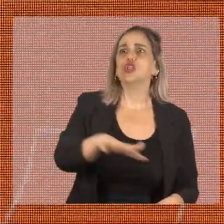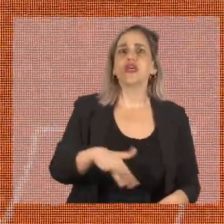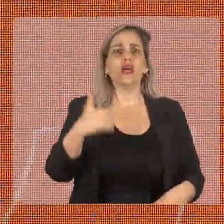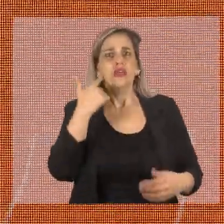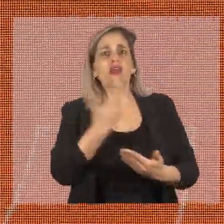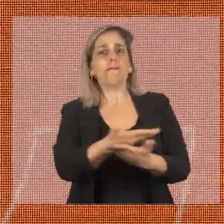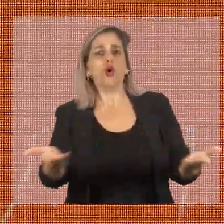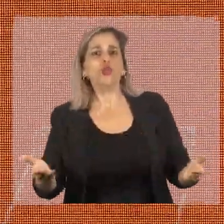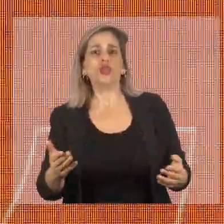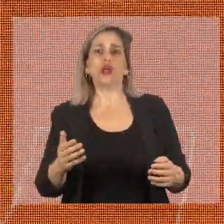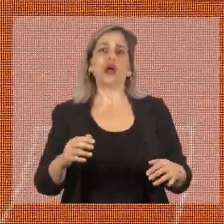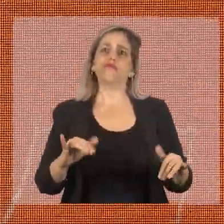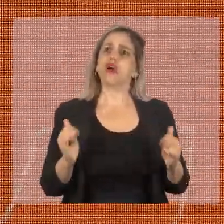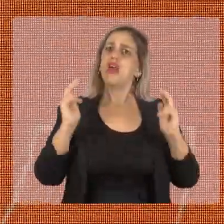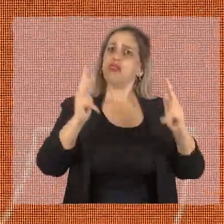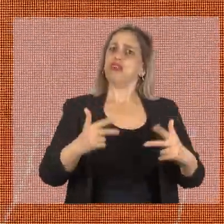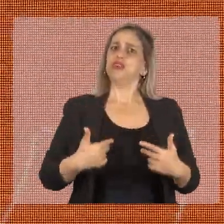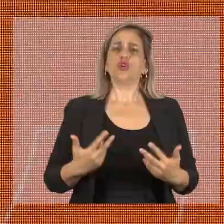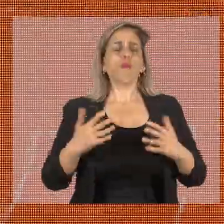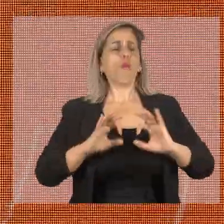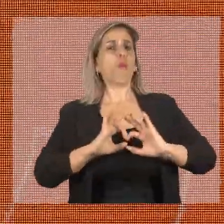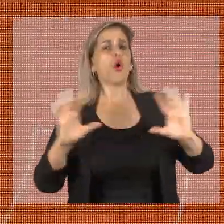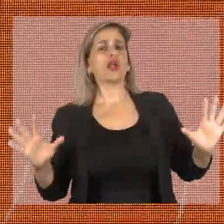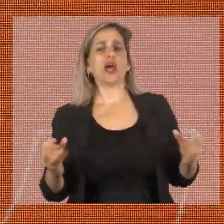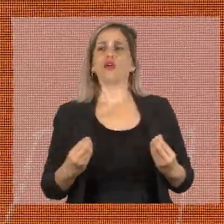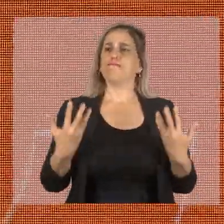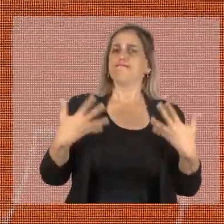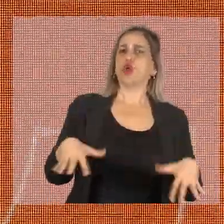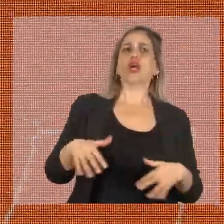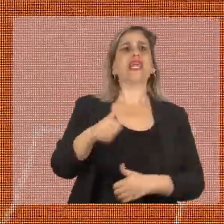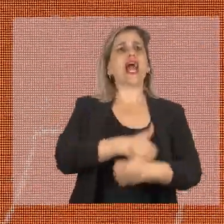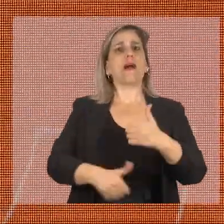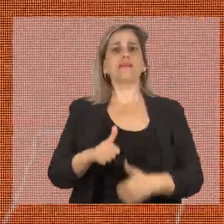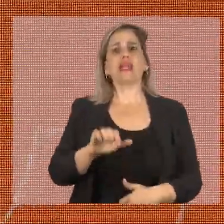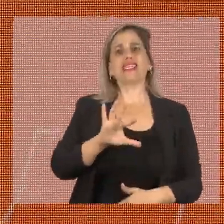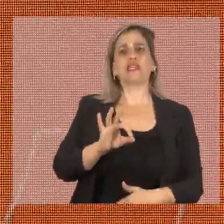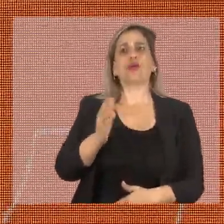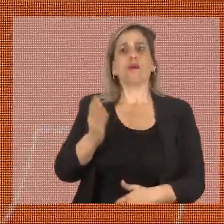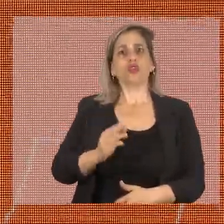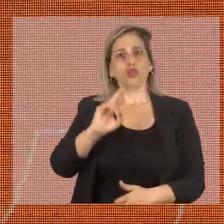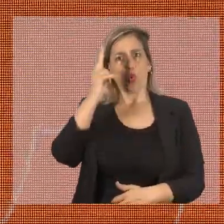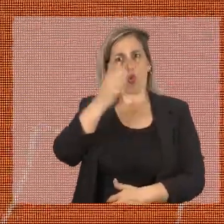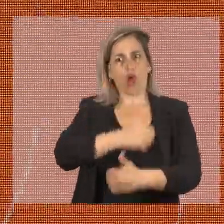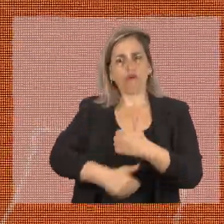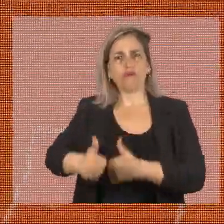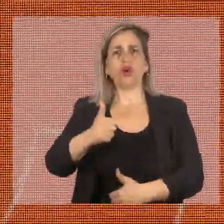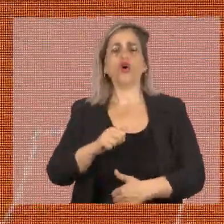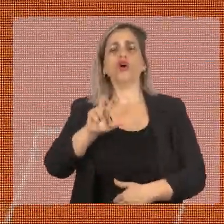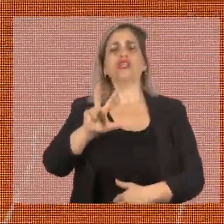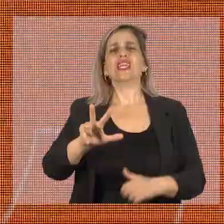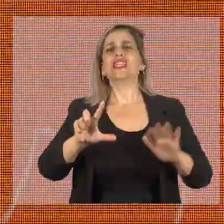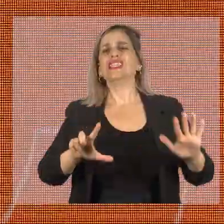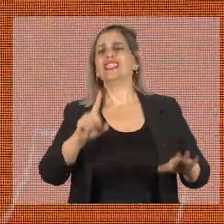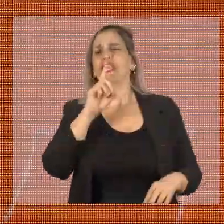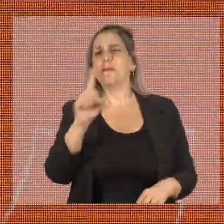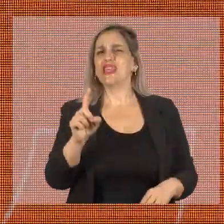se había expresado diciendo claramente que no quería cambiar una mitad del país por la otra. Los